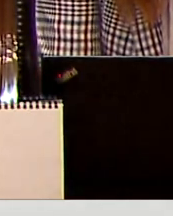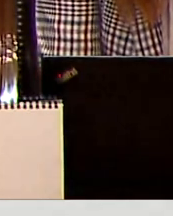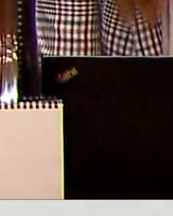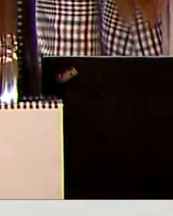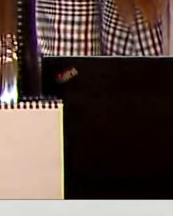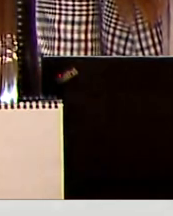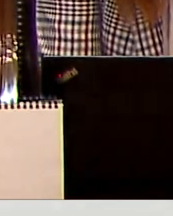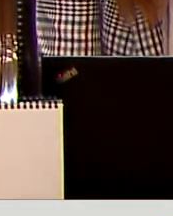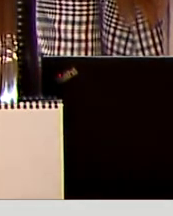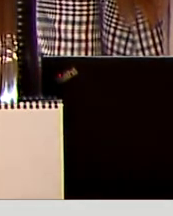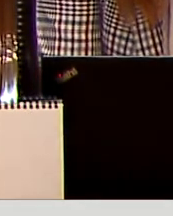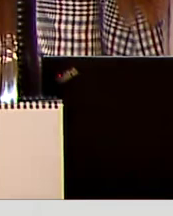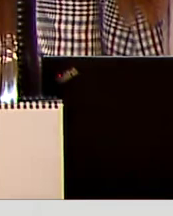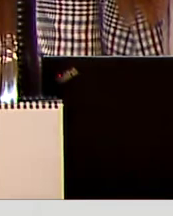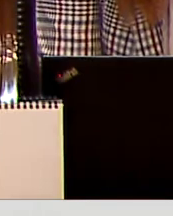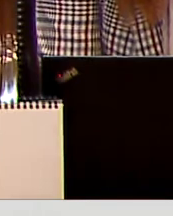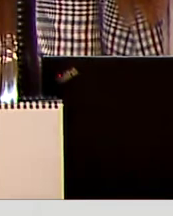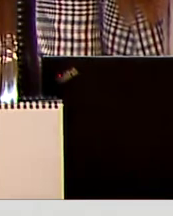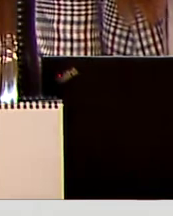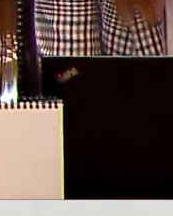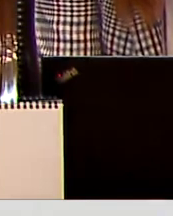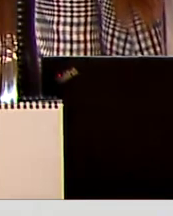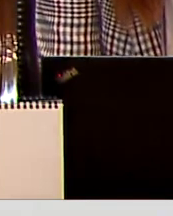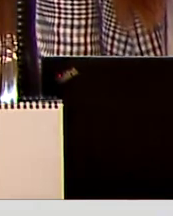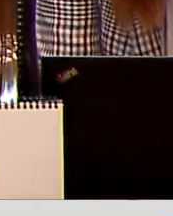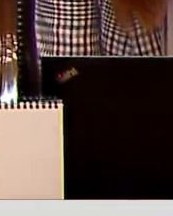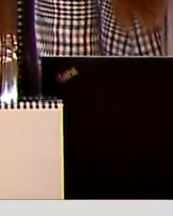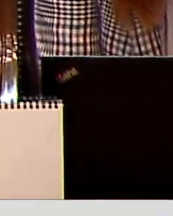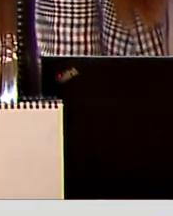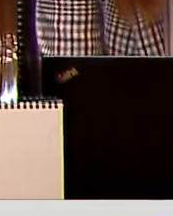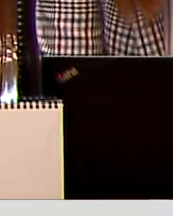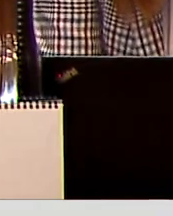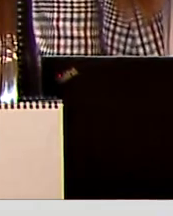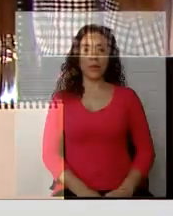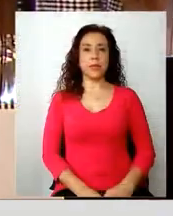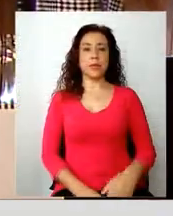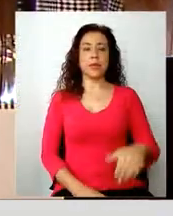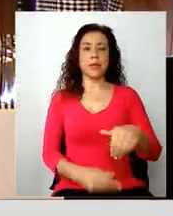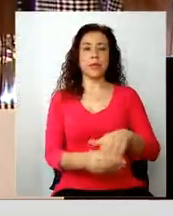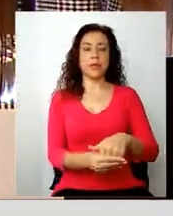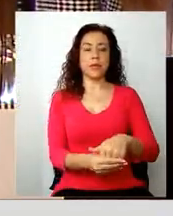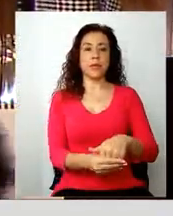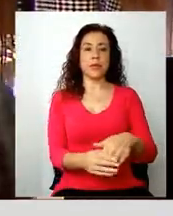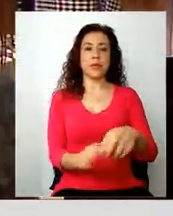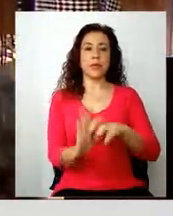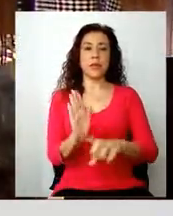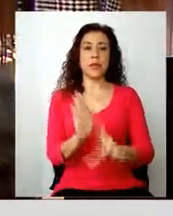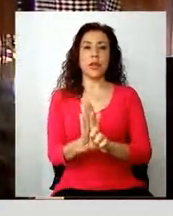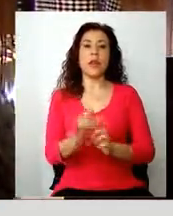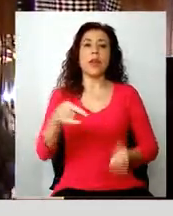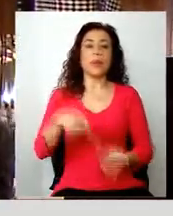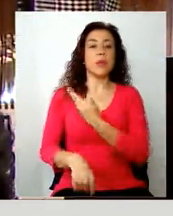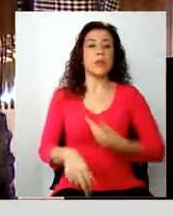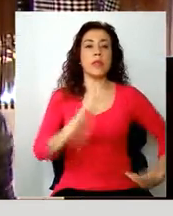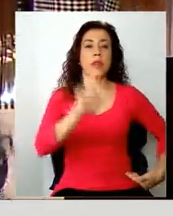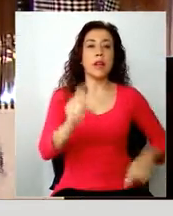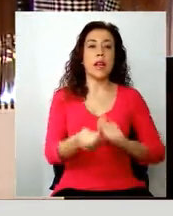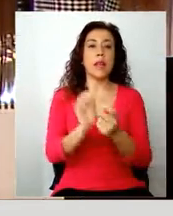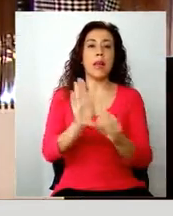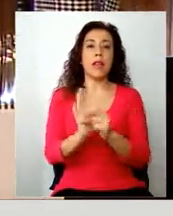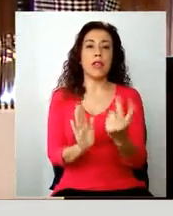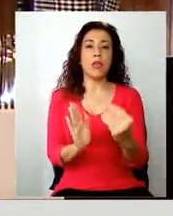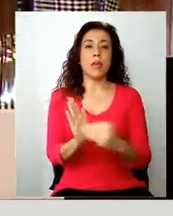terminada la sesión podemos celebrar bien en votación general el proyecto de ley originado mensaje que modifica la ley número 21.000